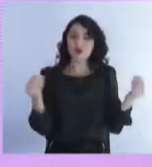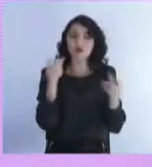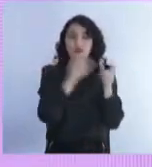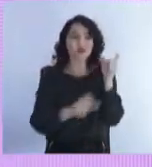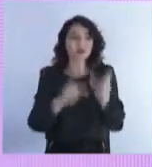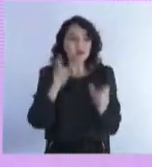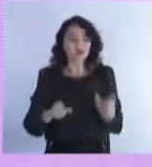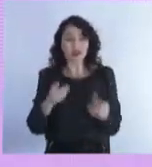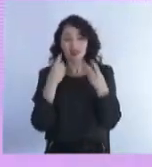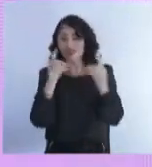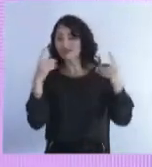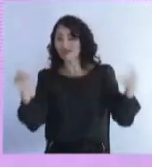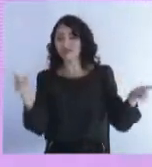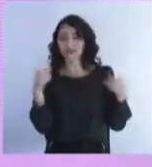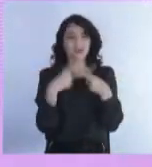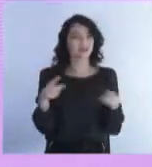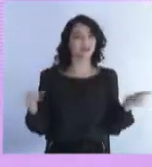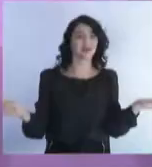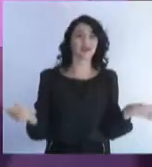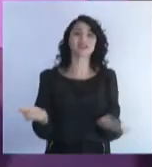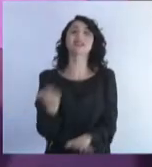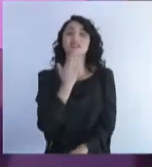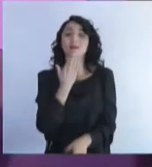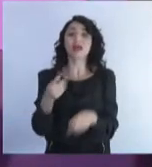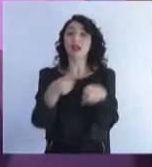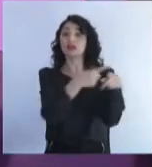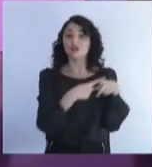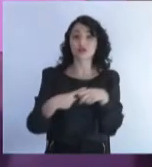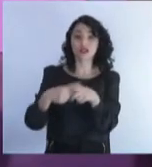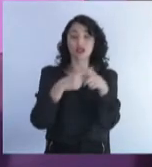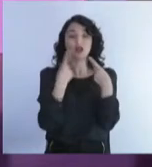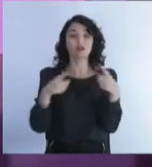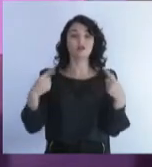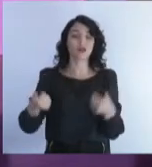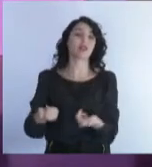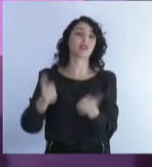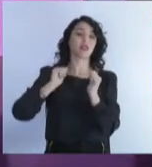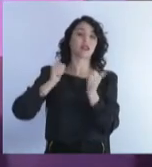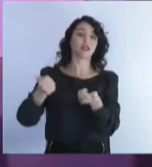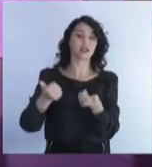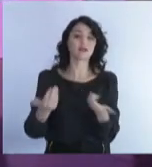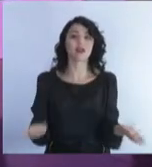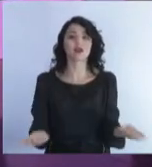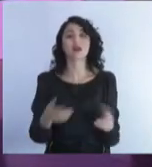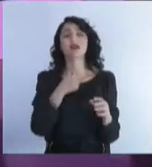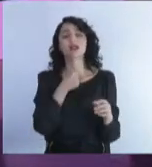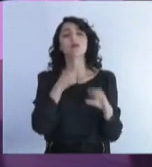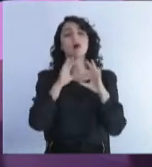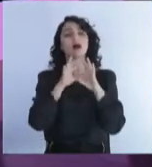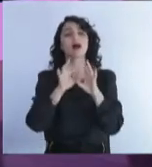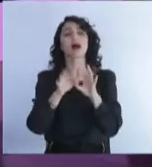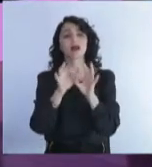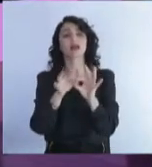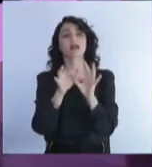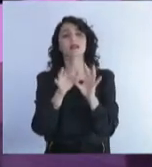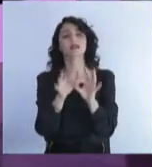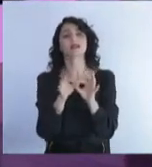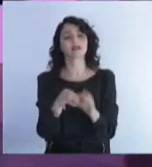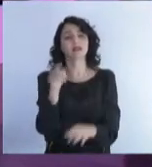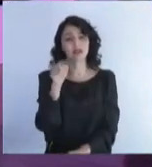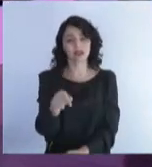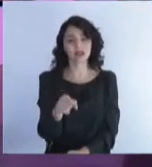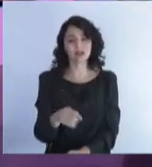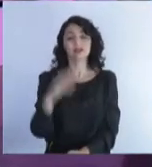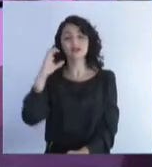diverso como es también la sociedad y los desafíos que estamos enfrentando. Queremos agradecer a nuestros media partners, La Tercera, CNN